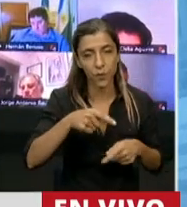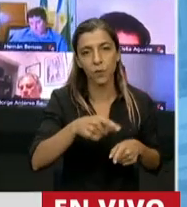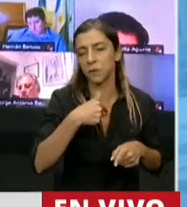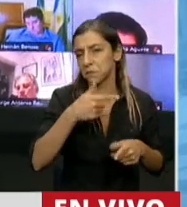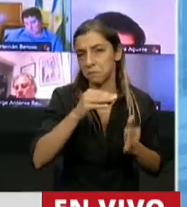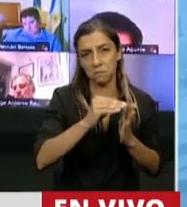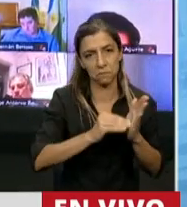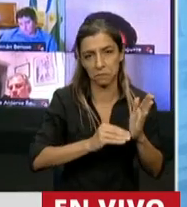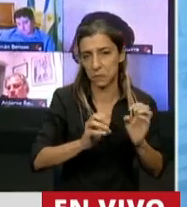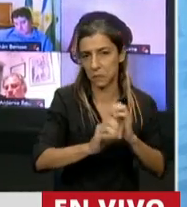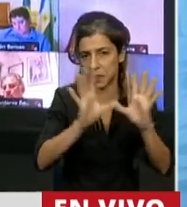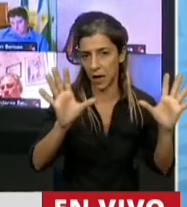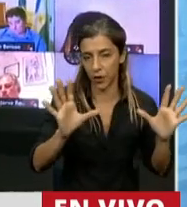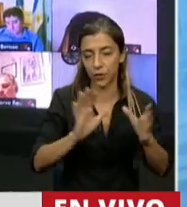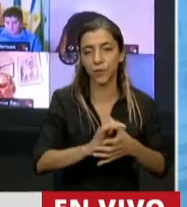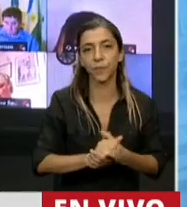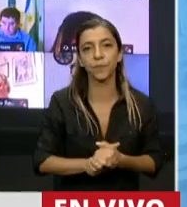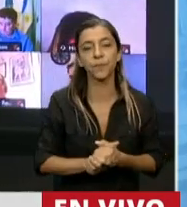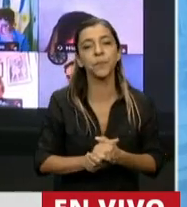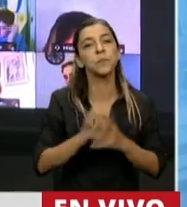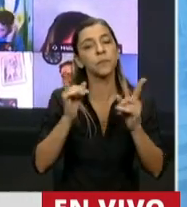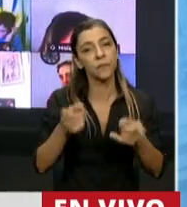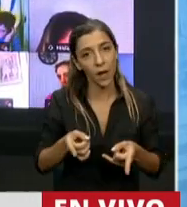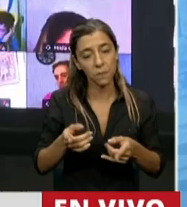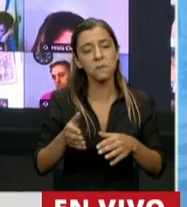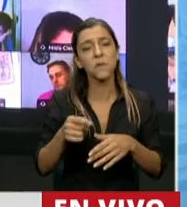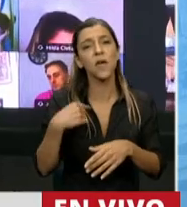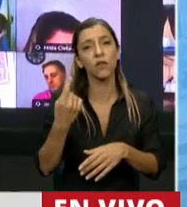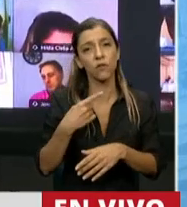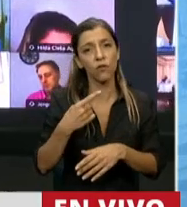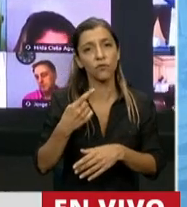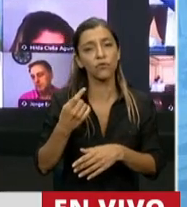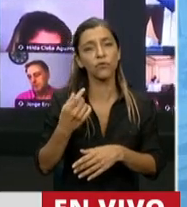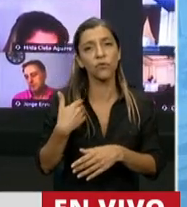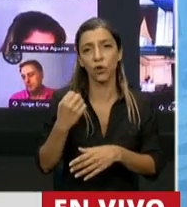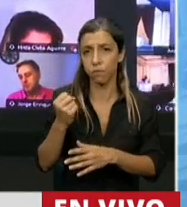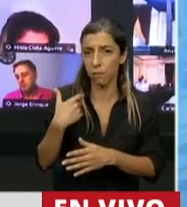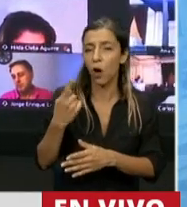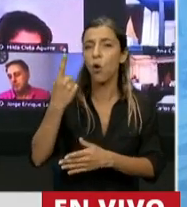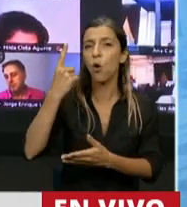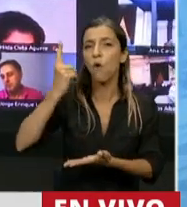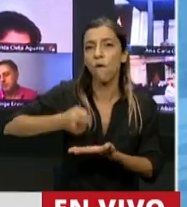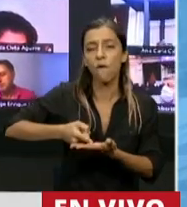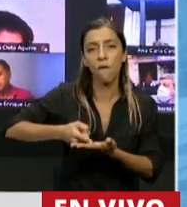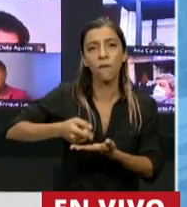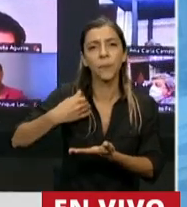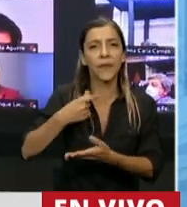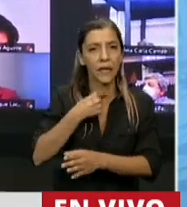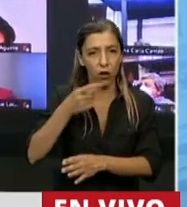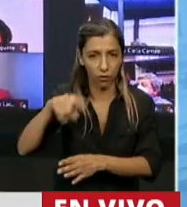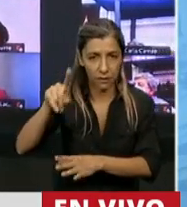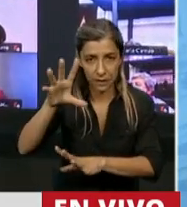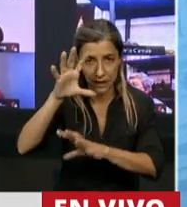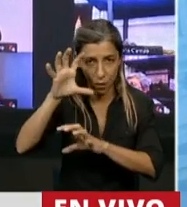claro. Pero a falta de eso, tenemos un fallo que yo voy a recordar, voy a traer esta noche porque no debe haber